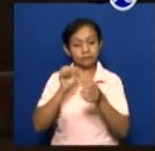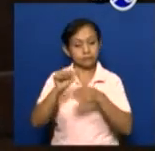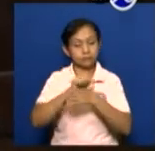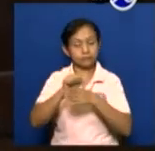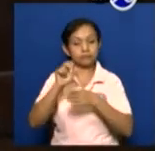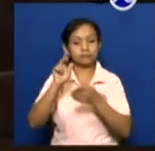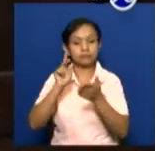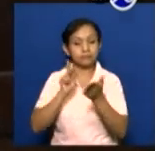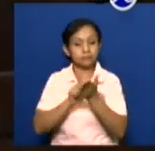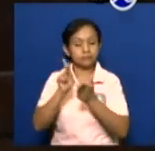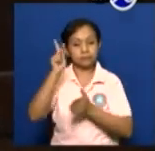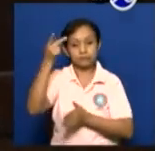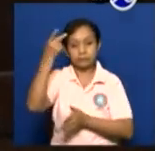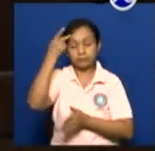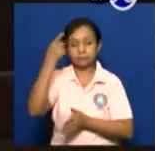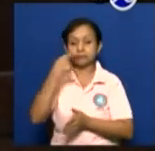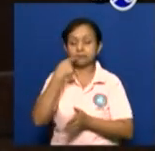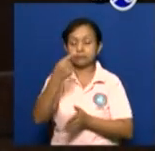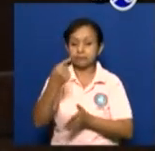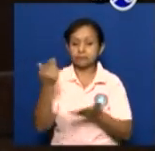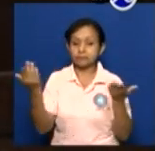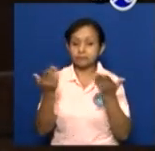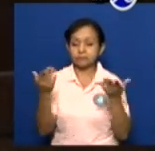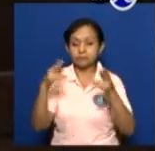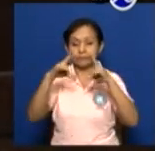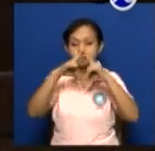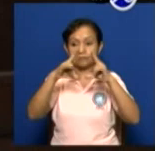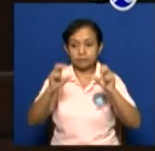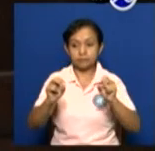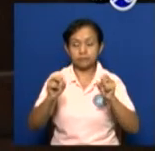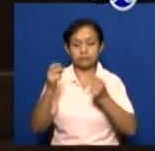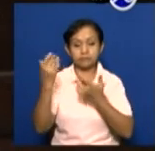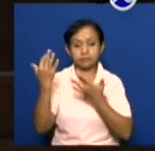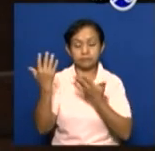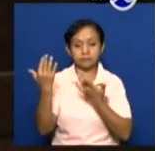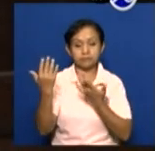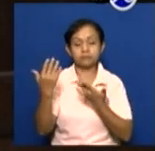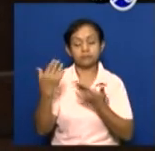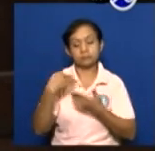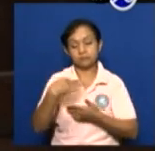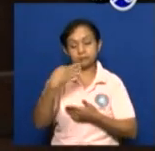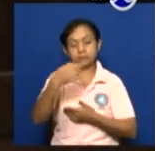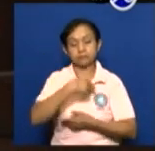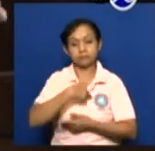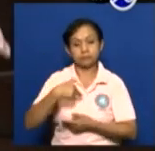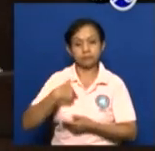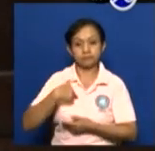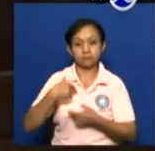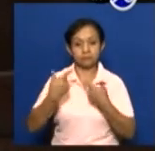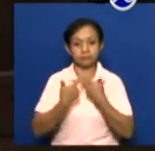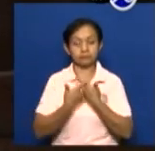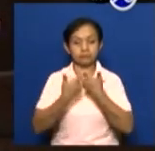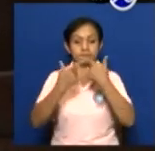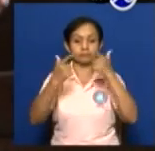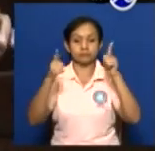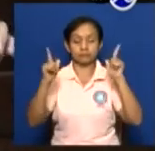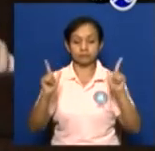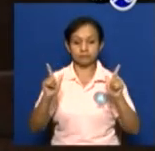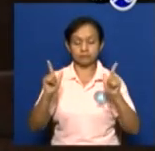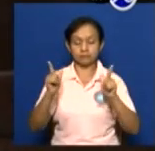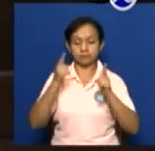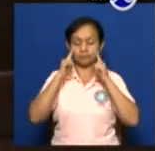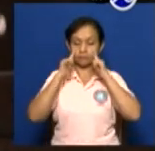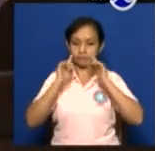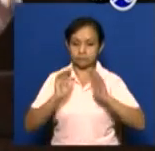legado, nos dictan las pautas sobre la nación pendiente de construir. Libertad,